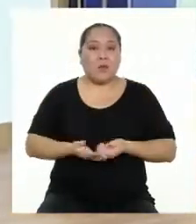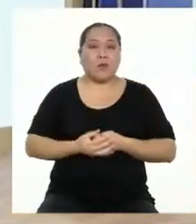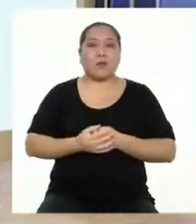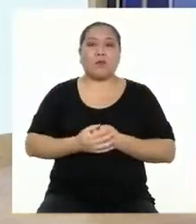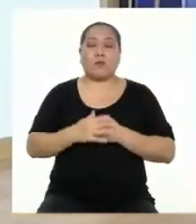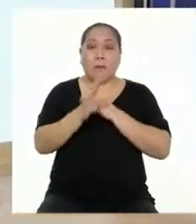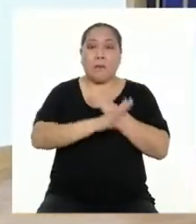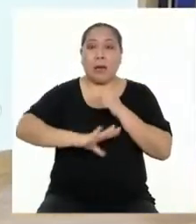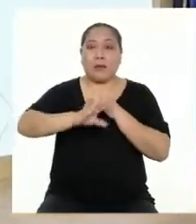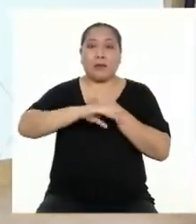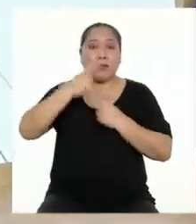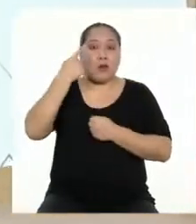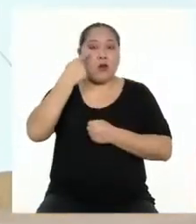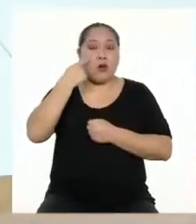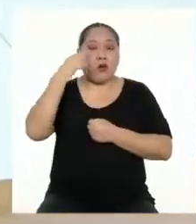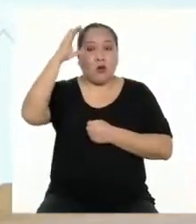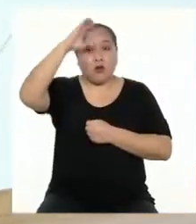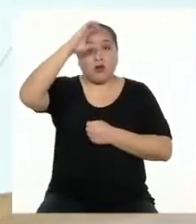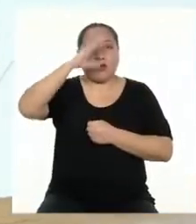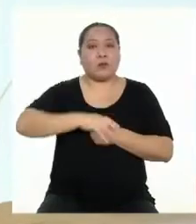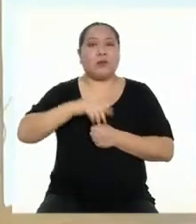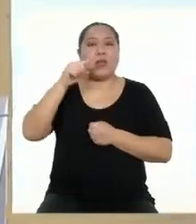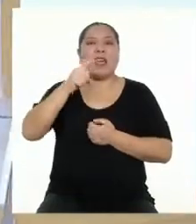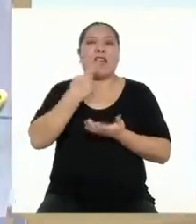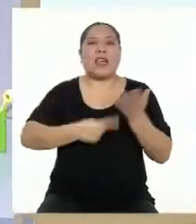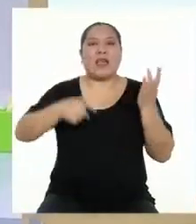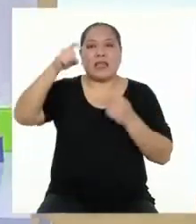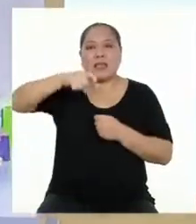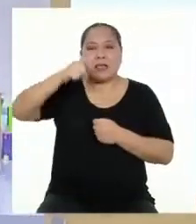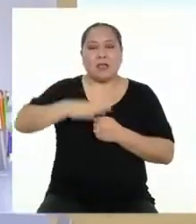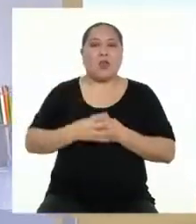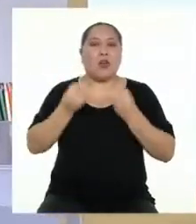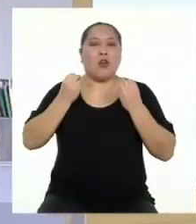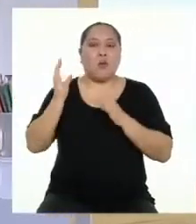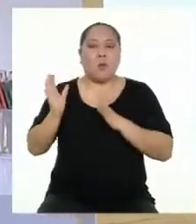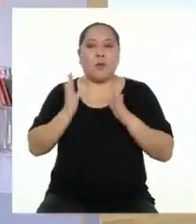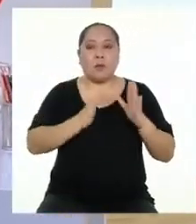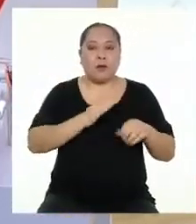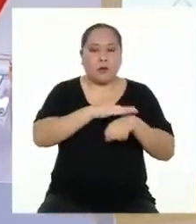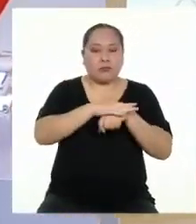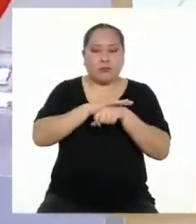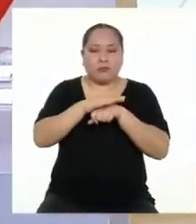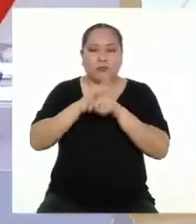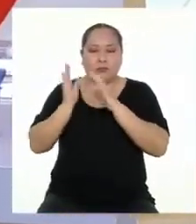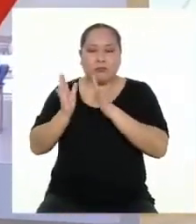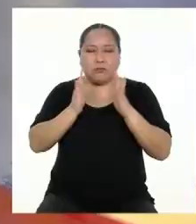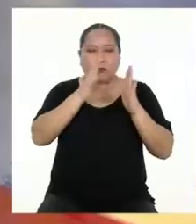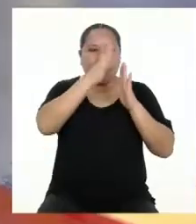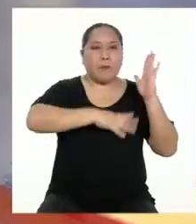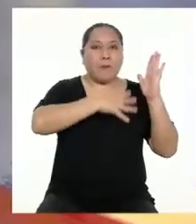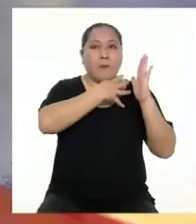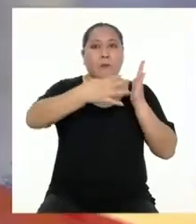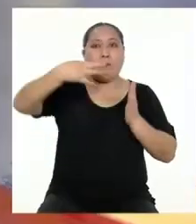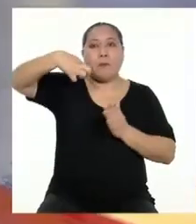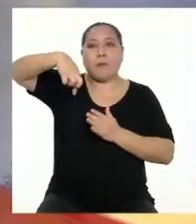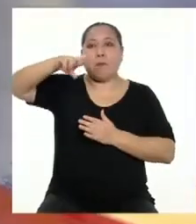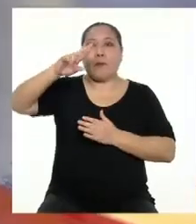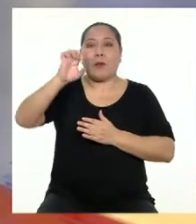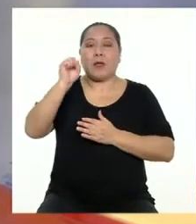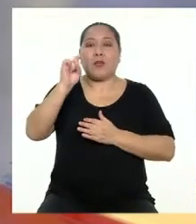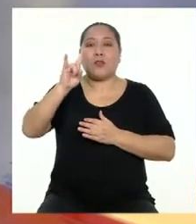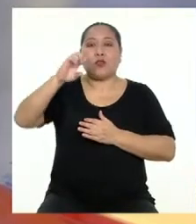por prevención a una escasez, en vez de comprar un televisor donde puedan ver sus programas favoritos. Claro, hay que ver bien